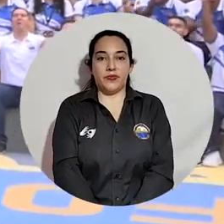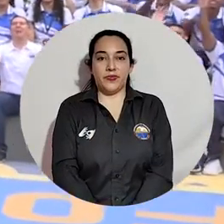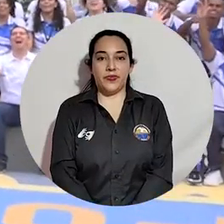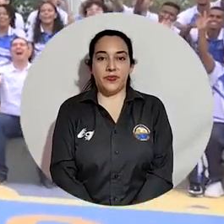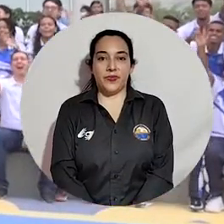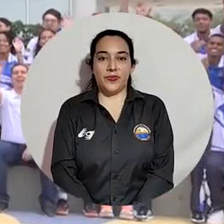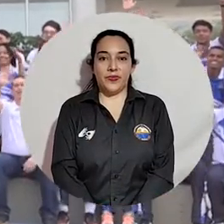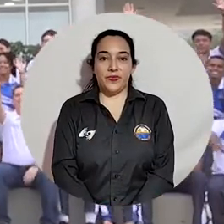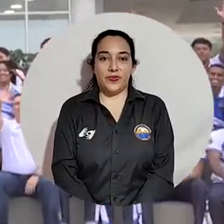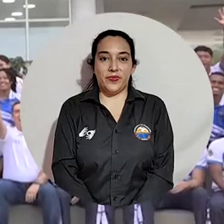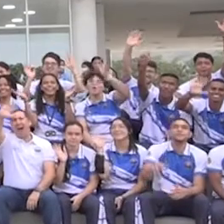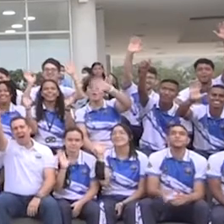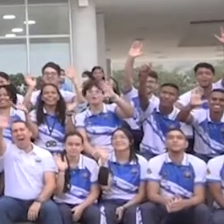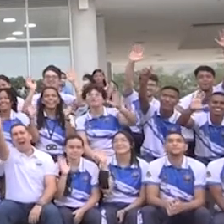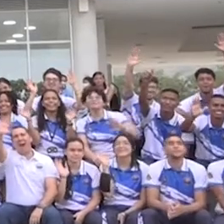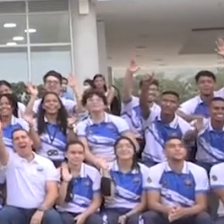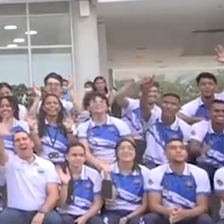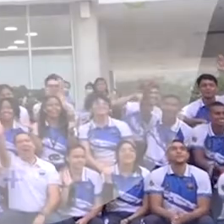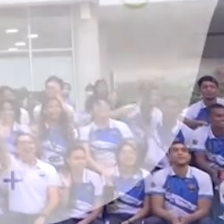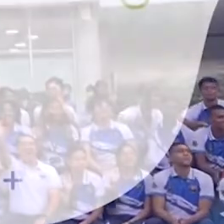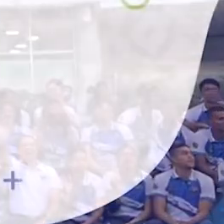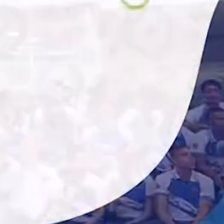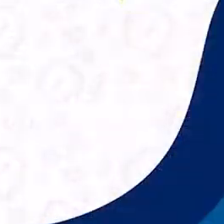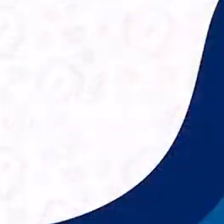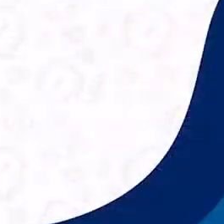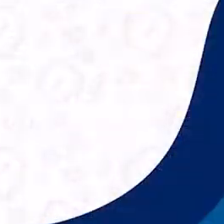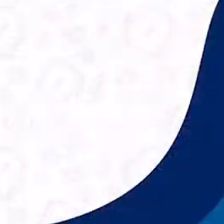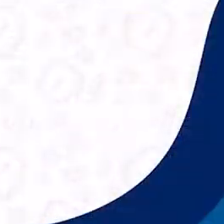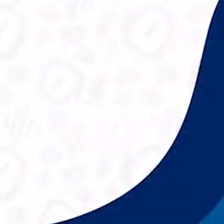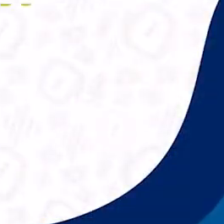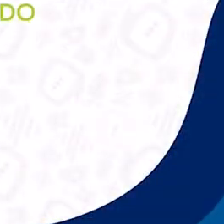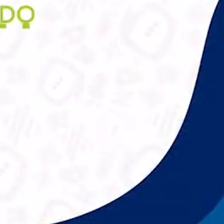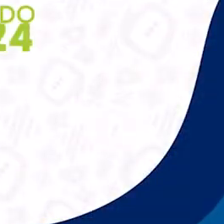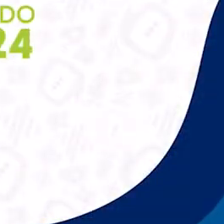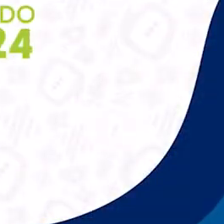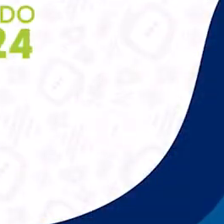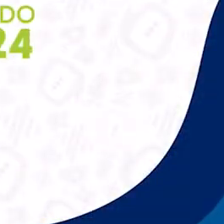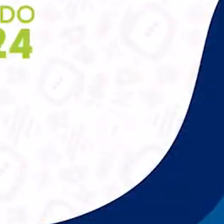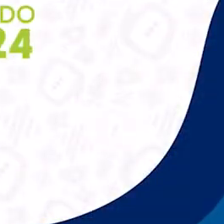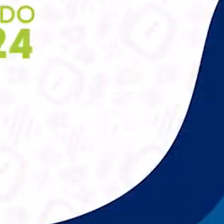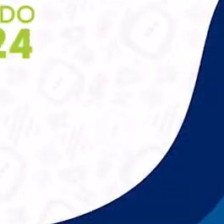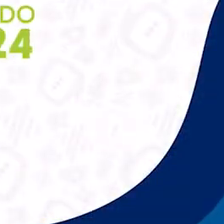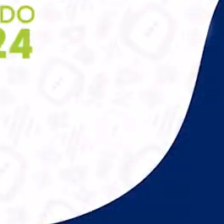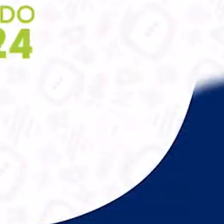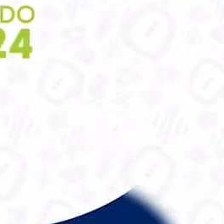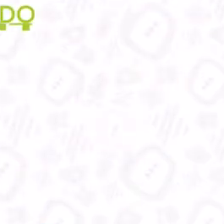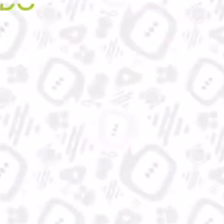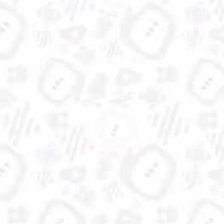Universidad del Magdalena, aún más incluyente e innovadora.